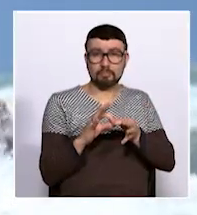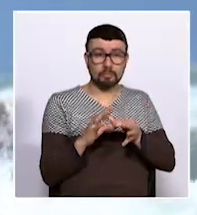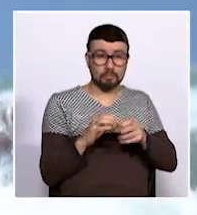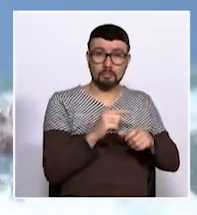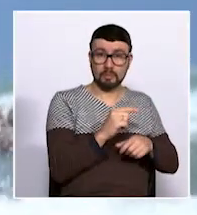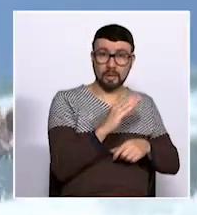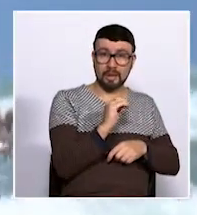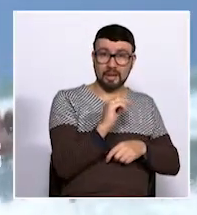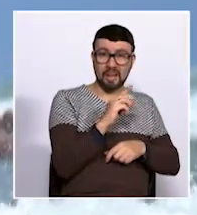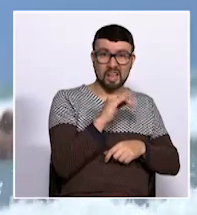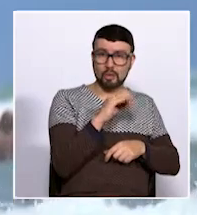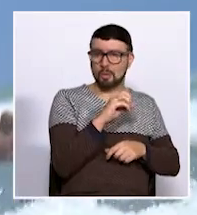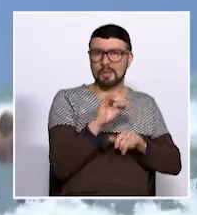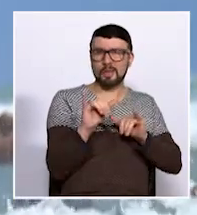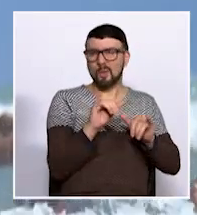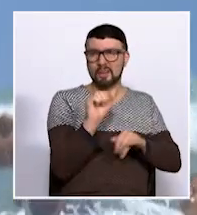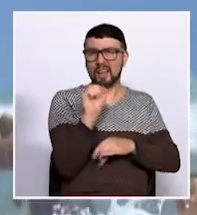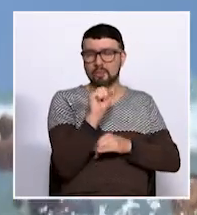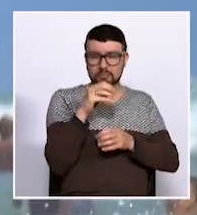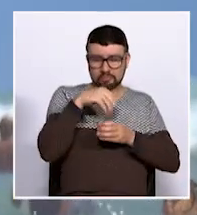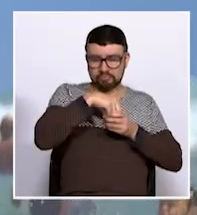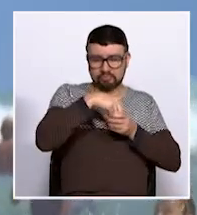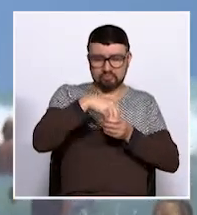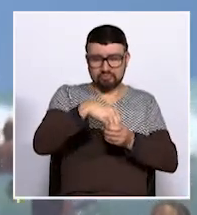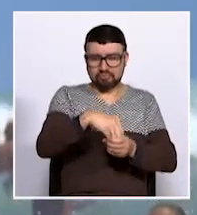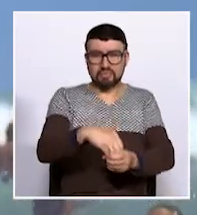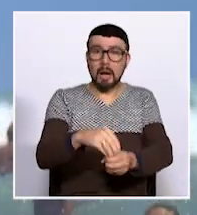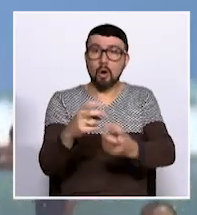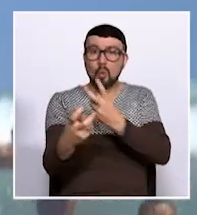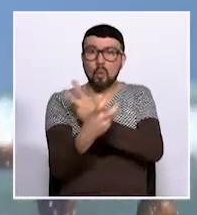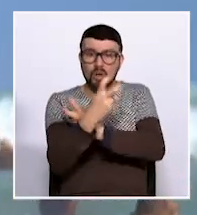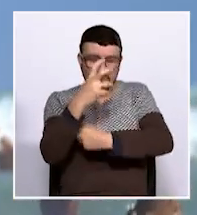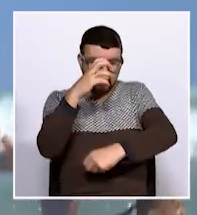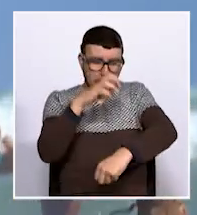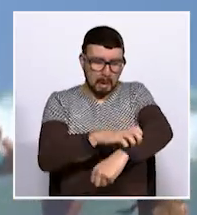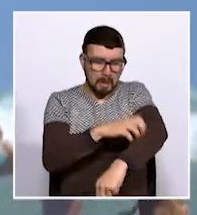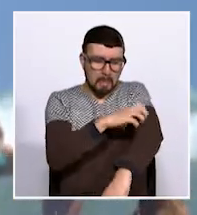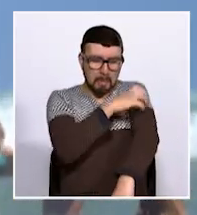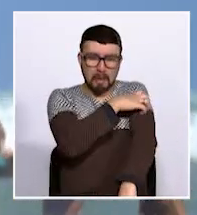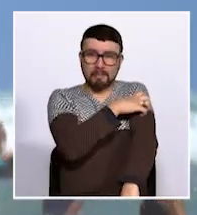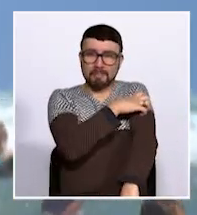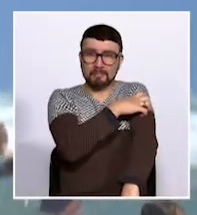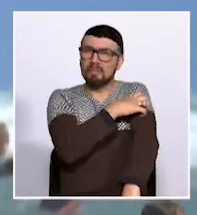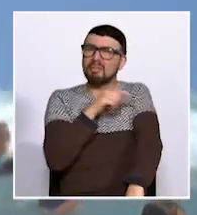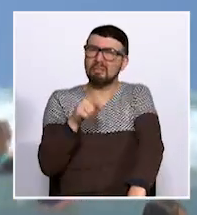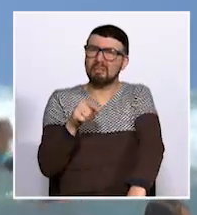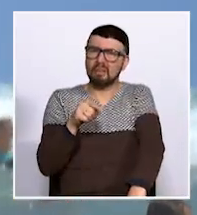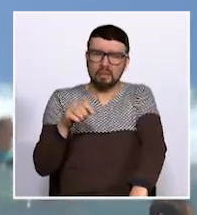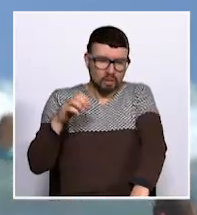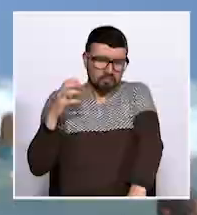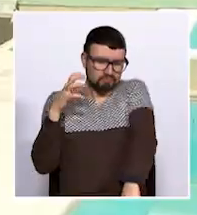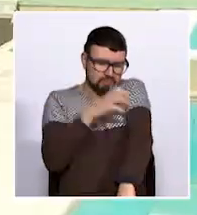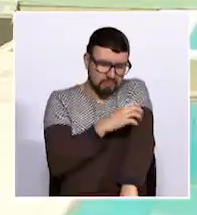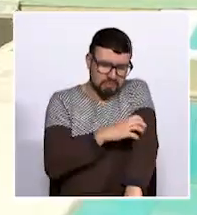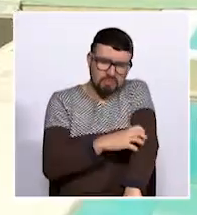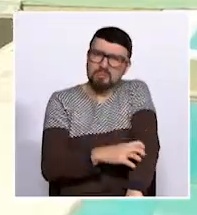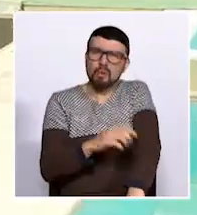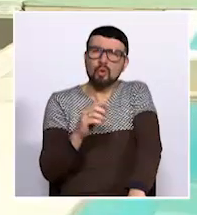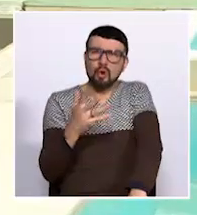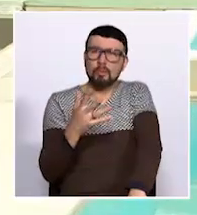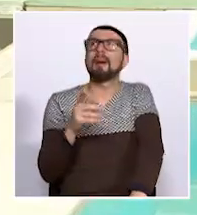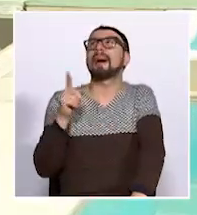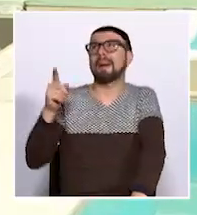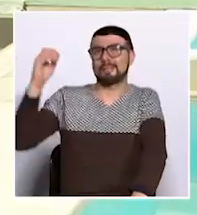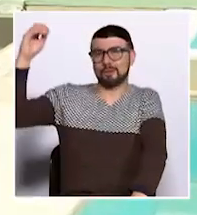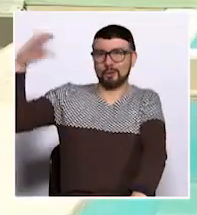necesita un carrito que vaya al hueso y se pegue a él y ese carrito se llama vitamina D. Y esa vitamina D, como les